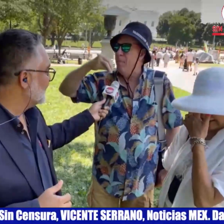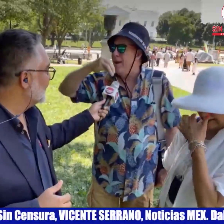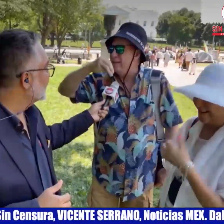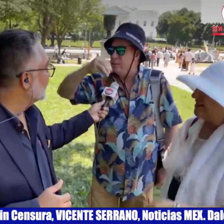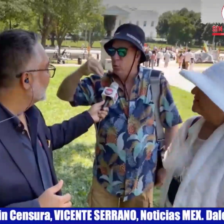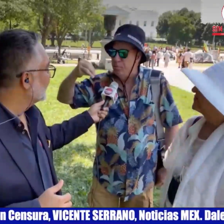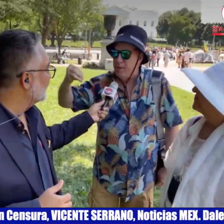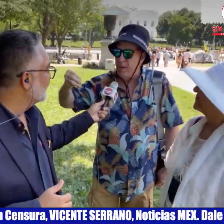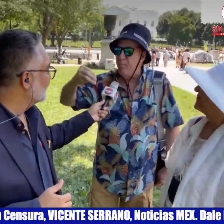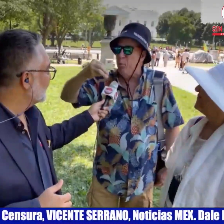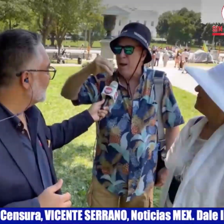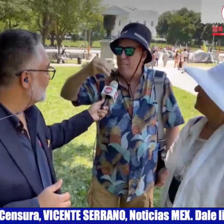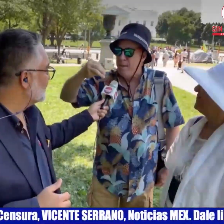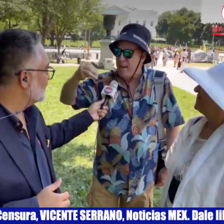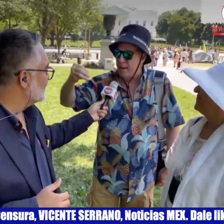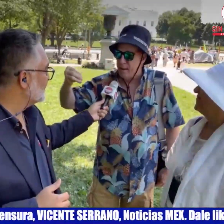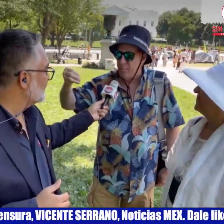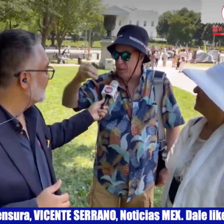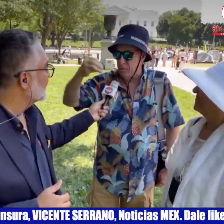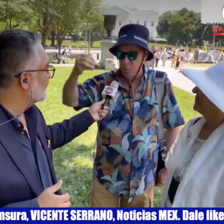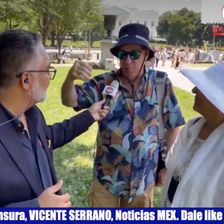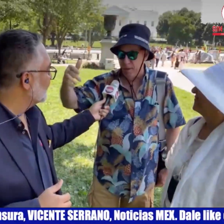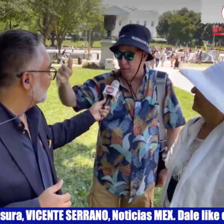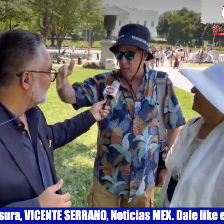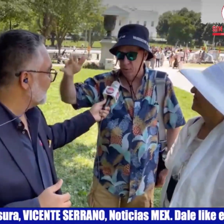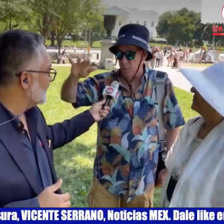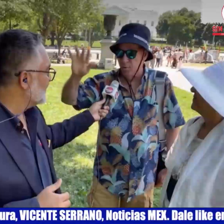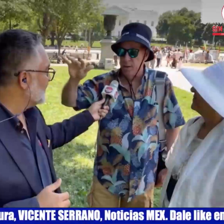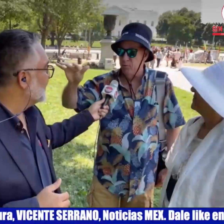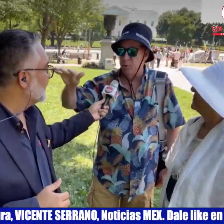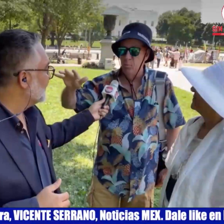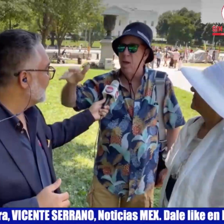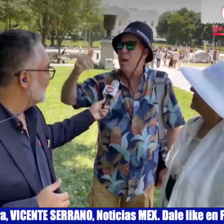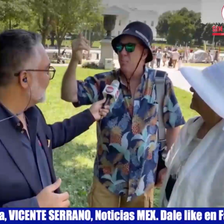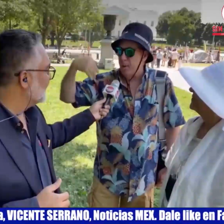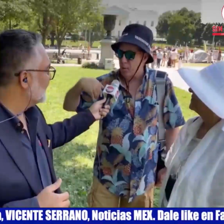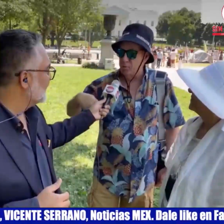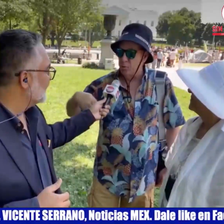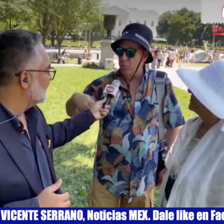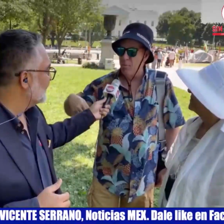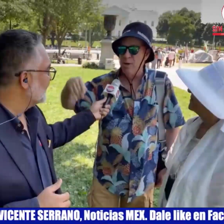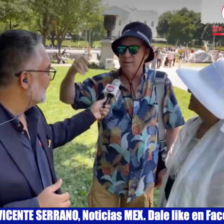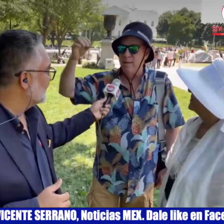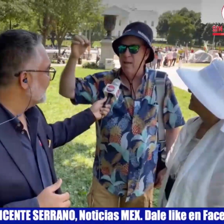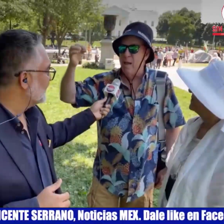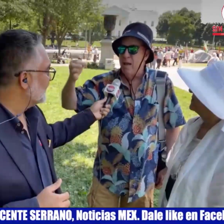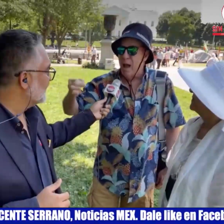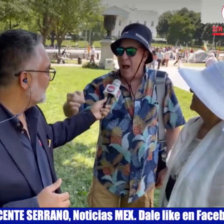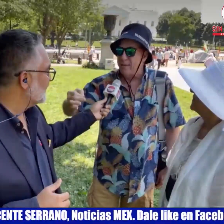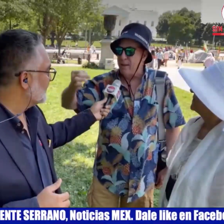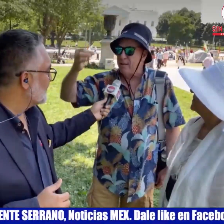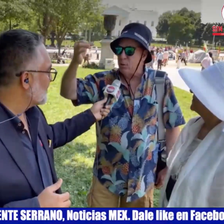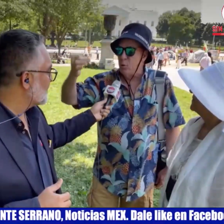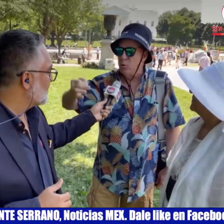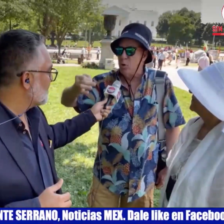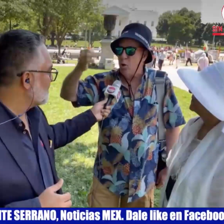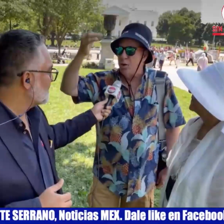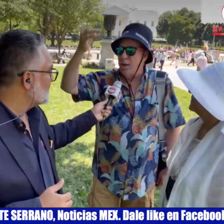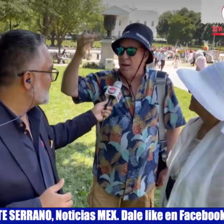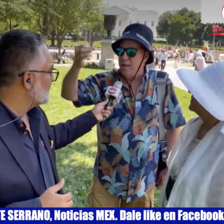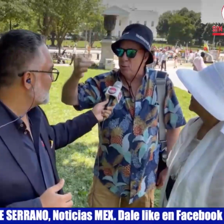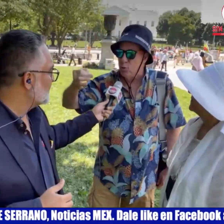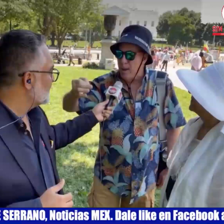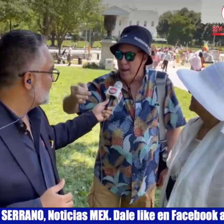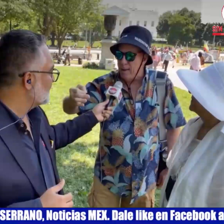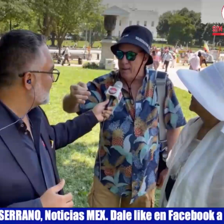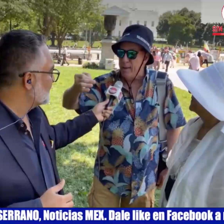pura estupidez, pura mierda. Perdón por la palabra, yo sé que los mexicanos son muy... Pero nosotros hablamos así. A Ted Cruz no lo